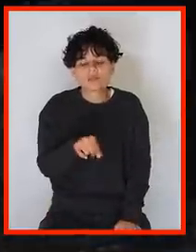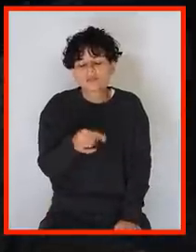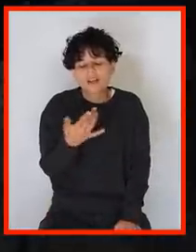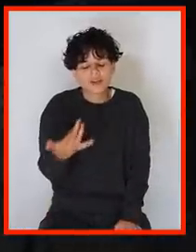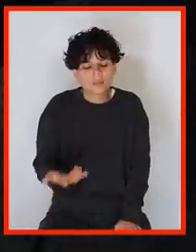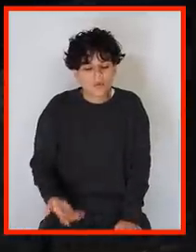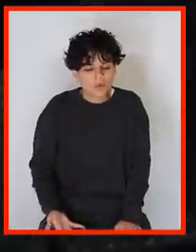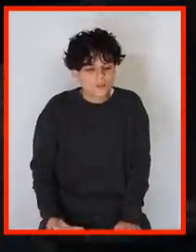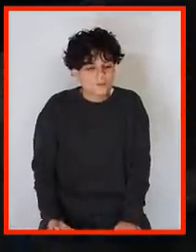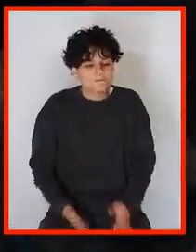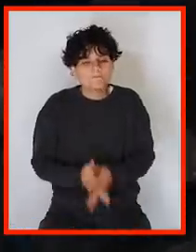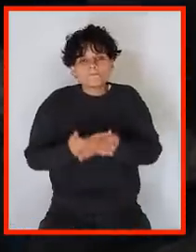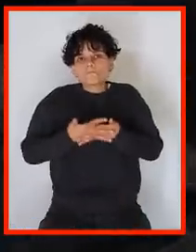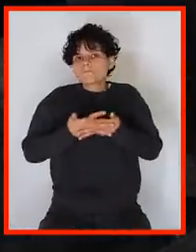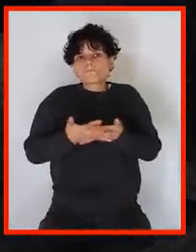Fue como una wea tan...